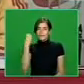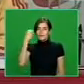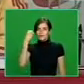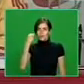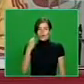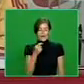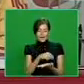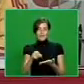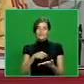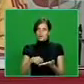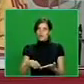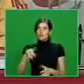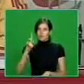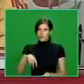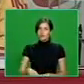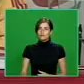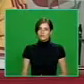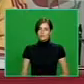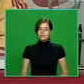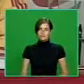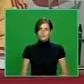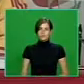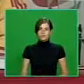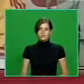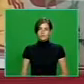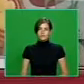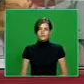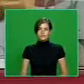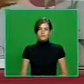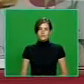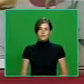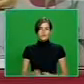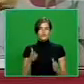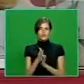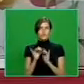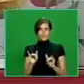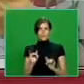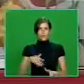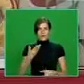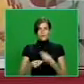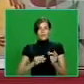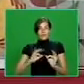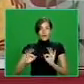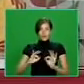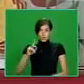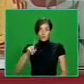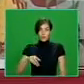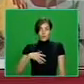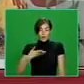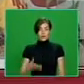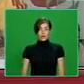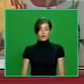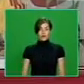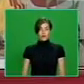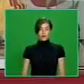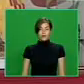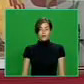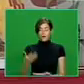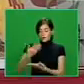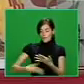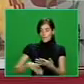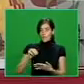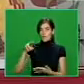lo escribieron en sobre eso se puede montar hasta una obra de teatro Pues tú agarras la carta de